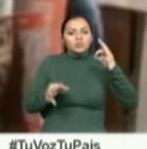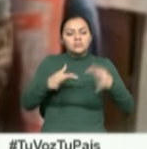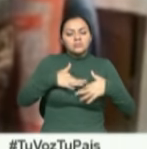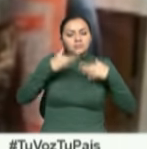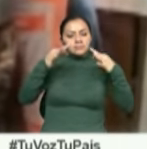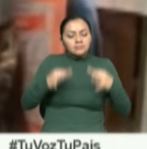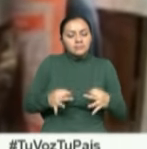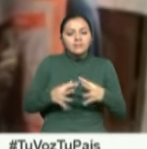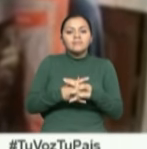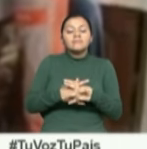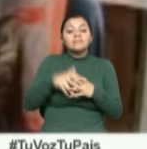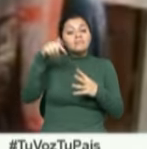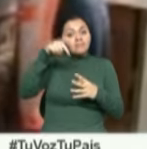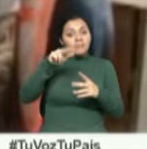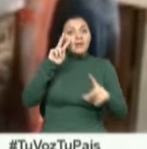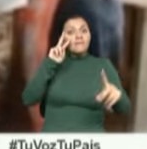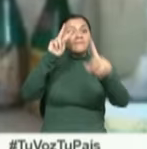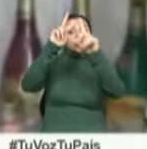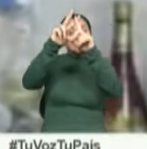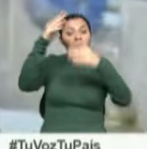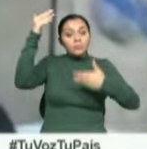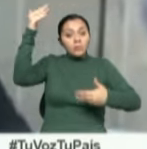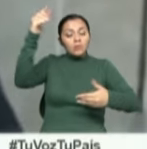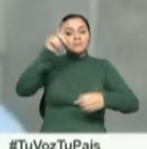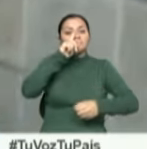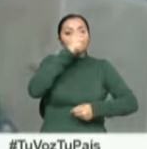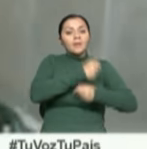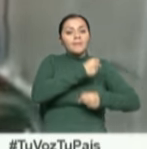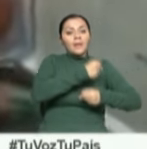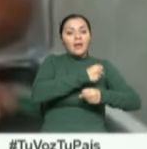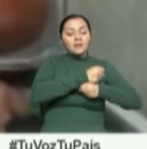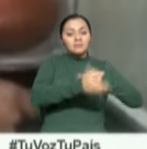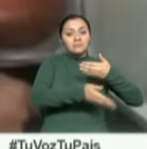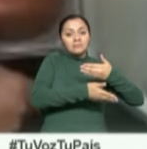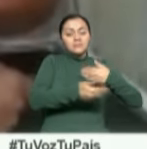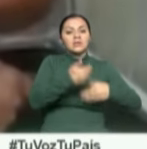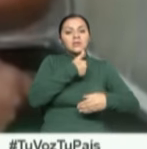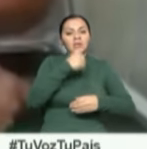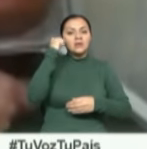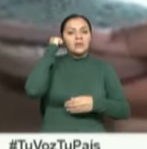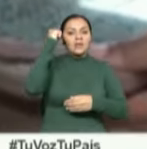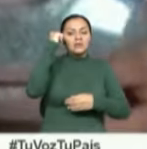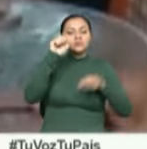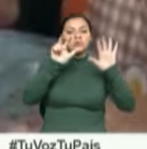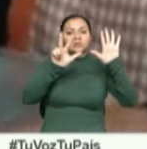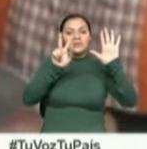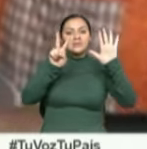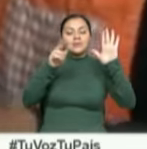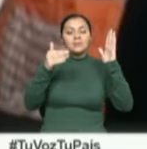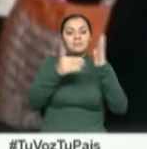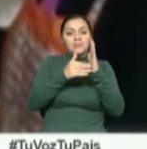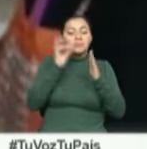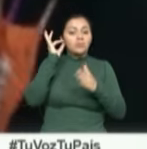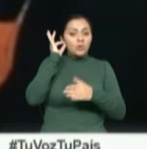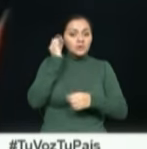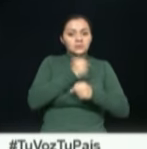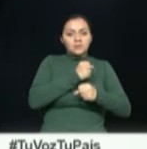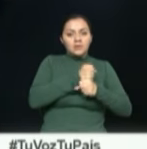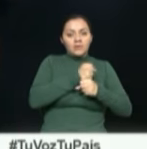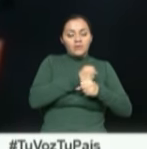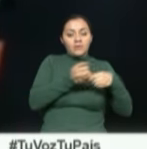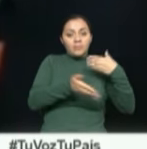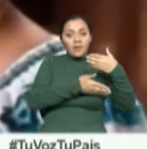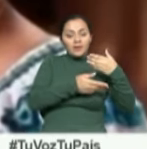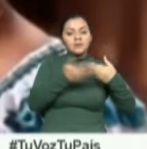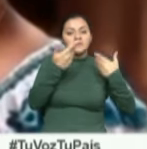dignidad. Con este proyecto político, las empleadas domésticas ya cuentan con derechos. Más de 87,000 trabajadoras gozan de la afiliación